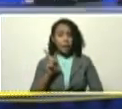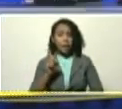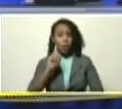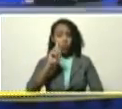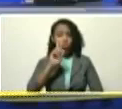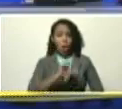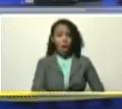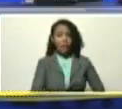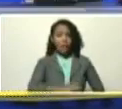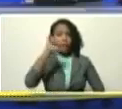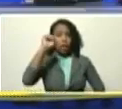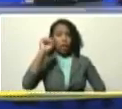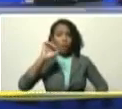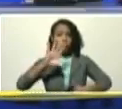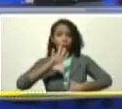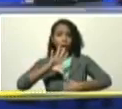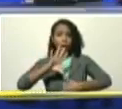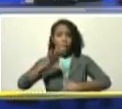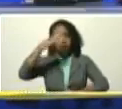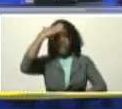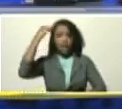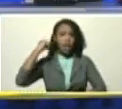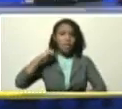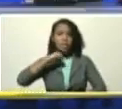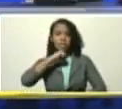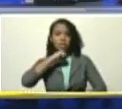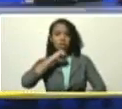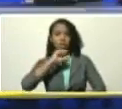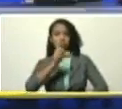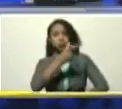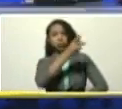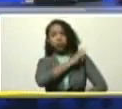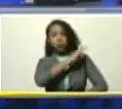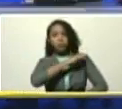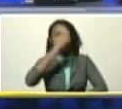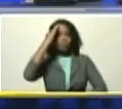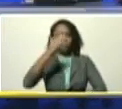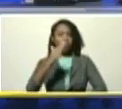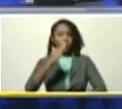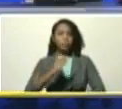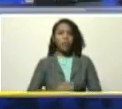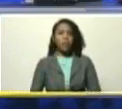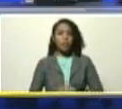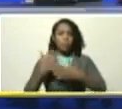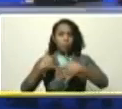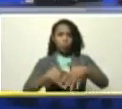libertadores de América, Francisco de Miranda, generalísimo, coronel del ejército ruso.